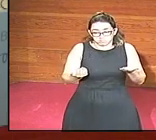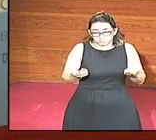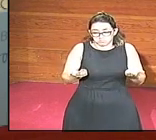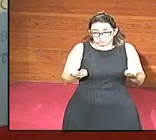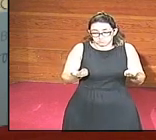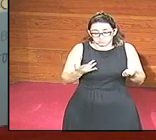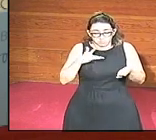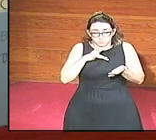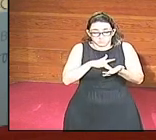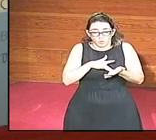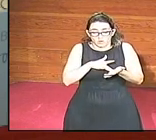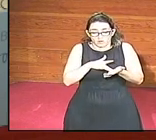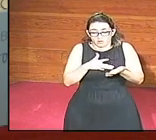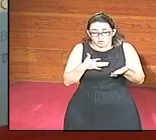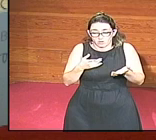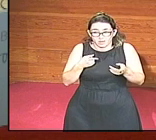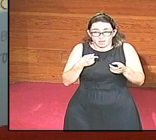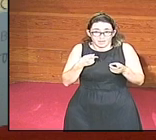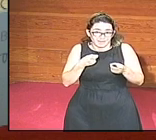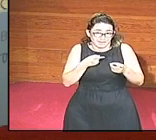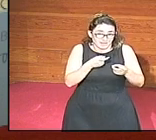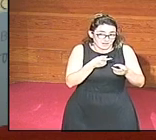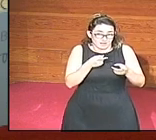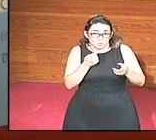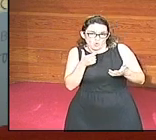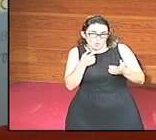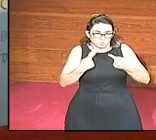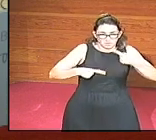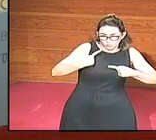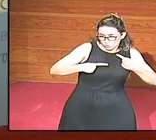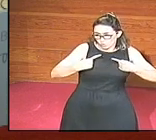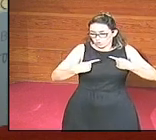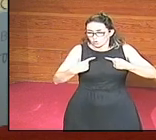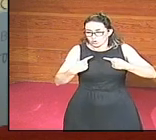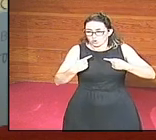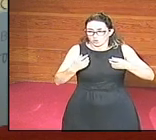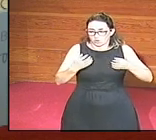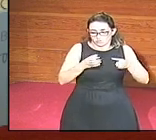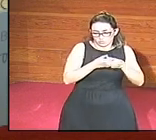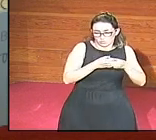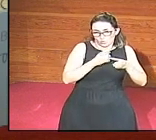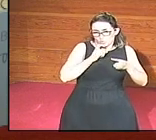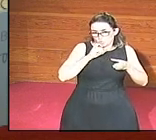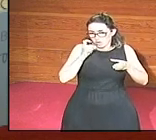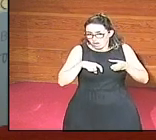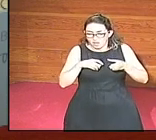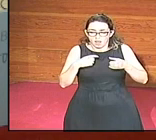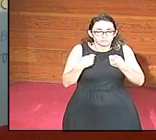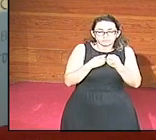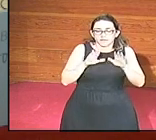y en un combate para deshacer ese checkpoint con las fuerzas ucranianas, pues muere, ¿no?